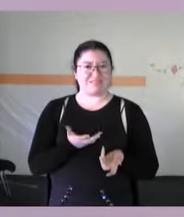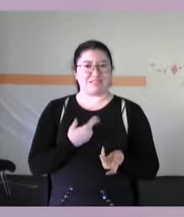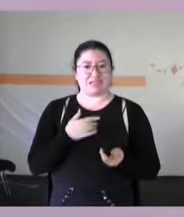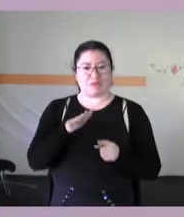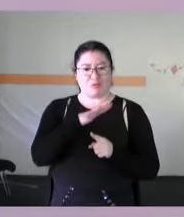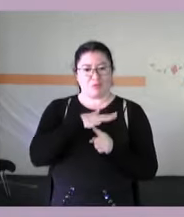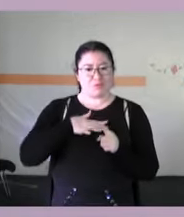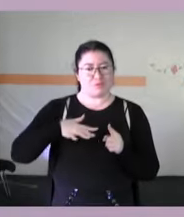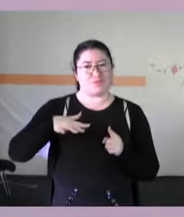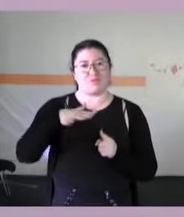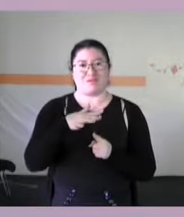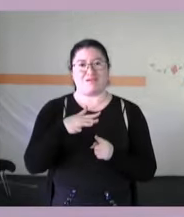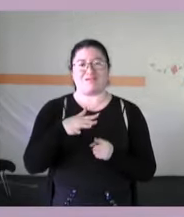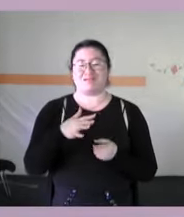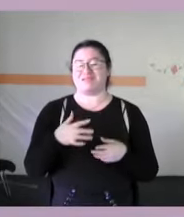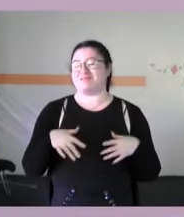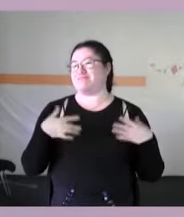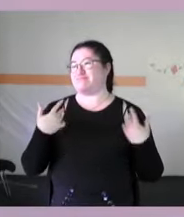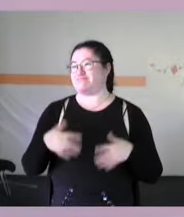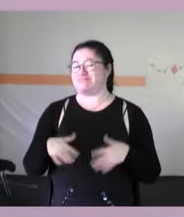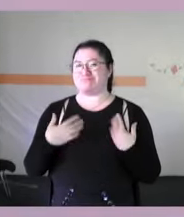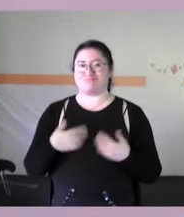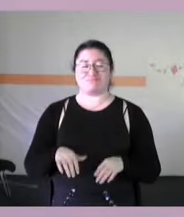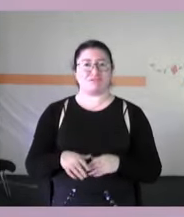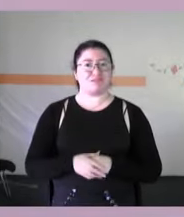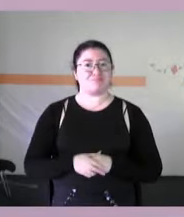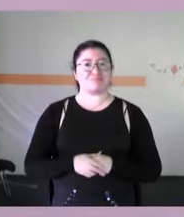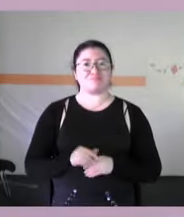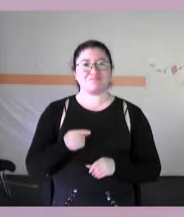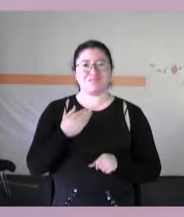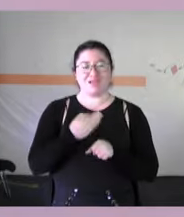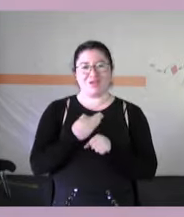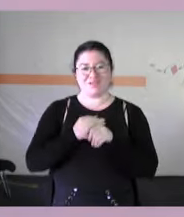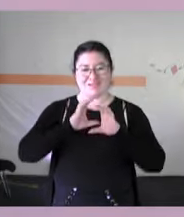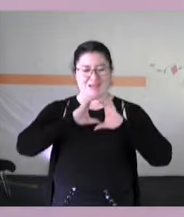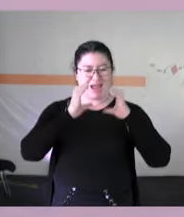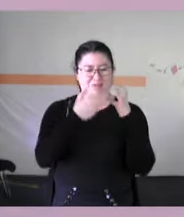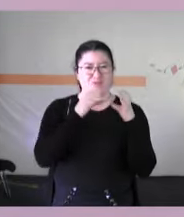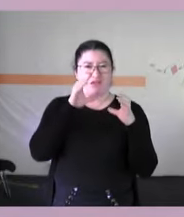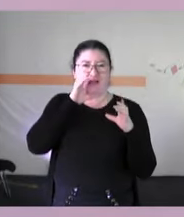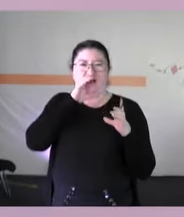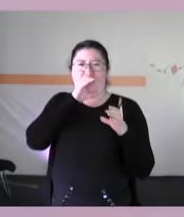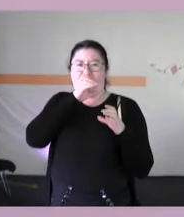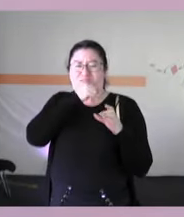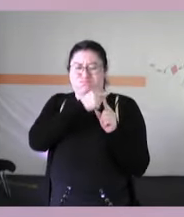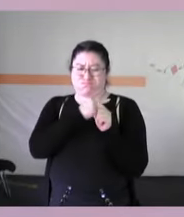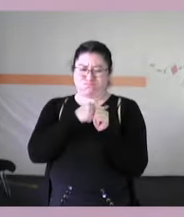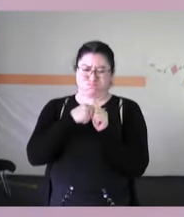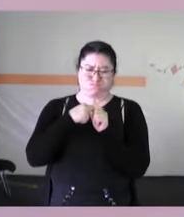medioambiental, el horror del calentamiento global y del